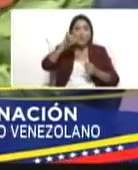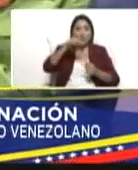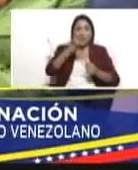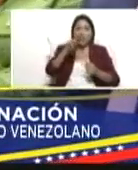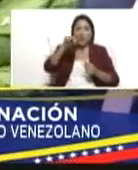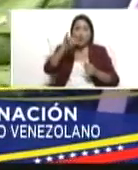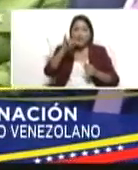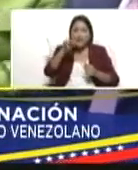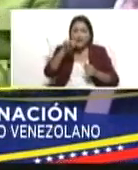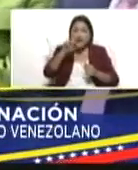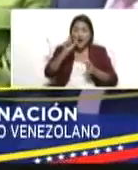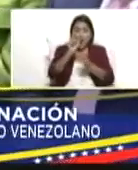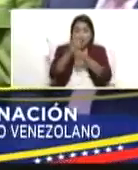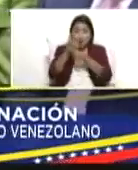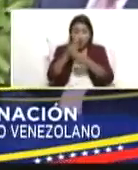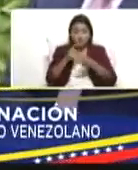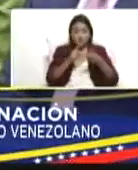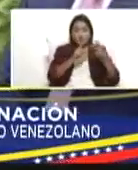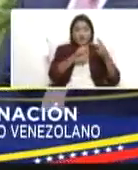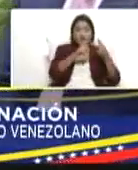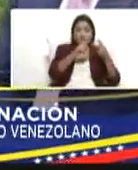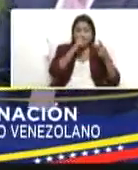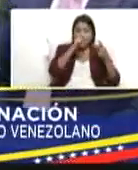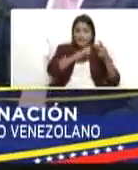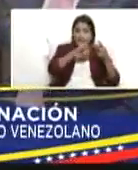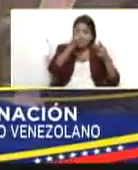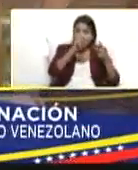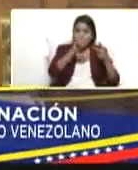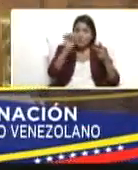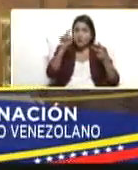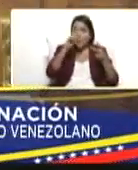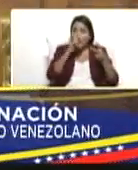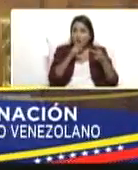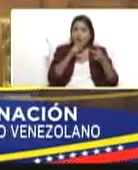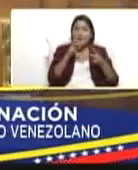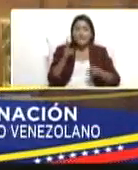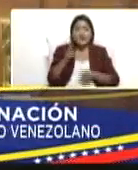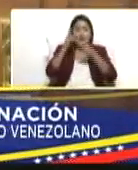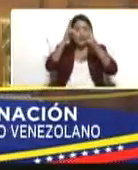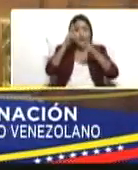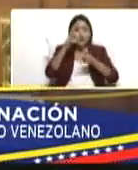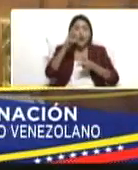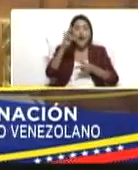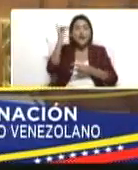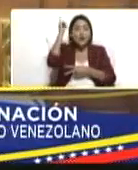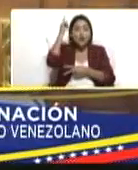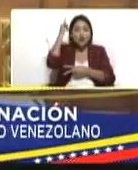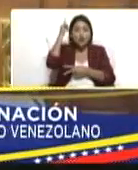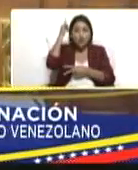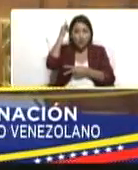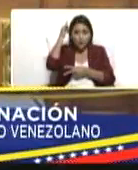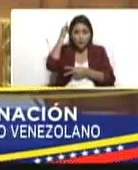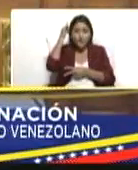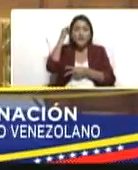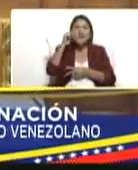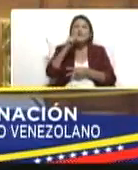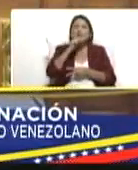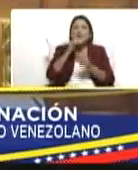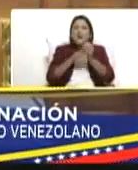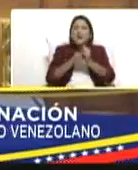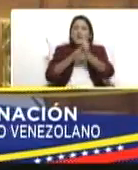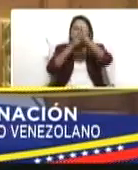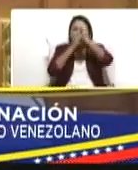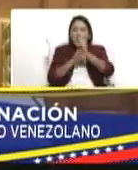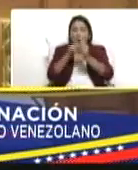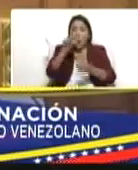agosto y El bicentenario de La Gran Victoria de yacucho liderado por aquel joven de